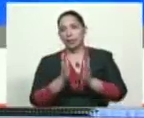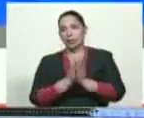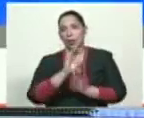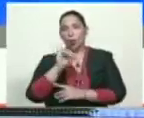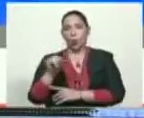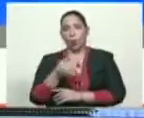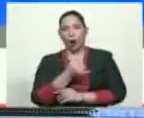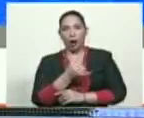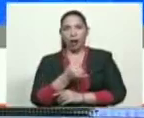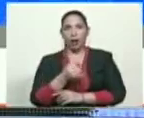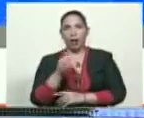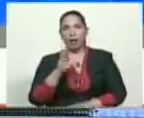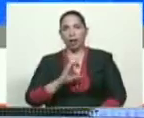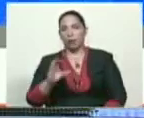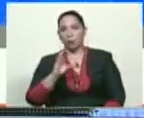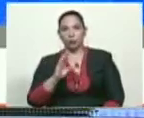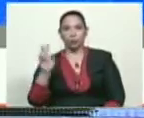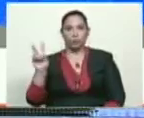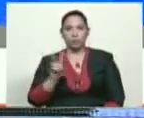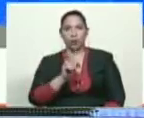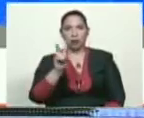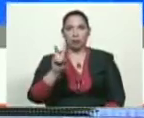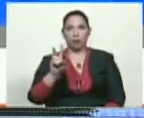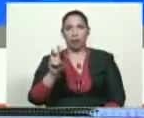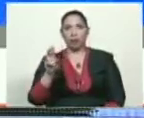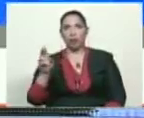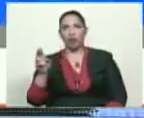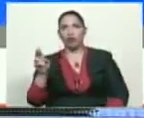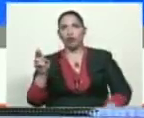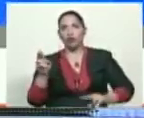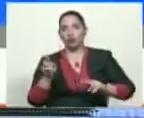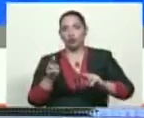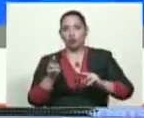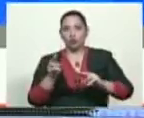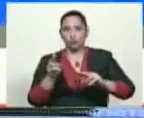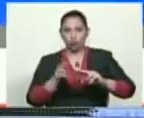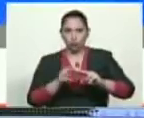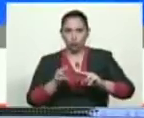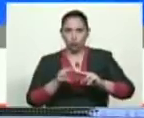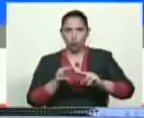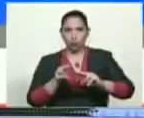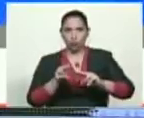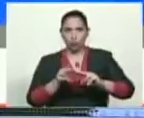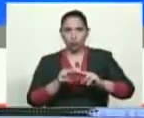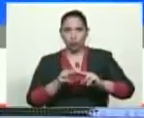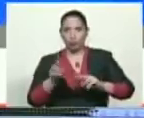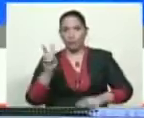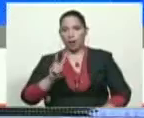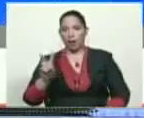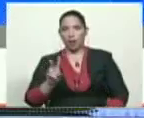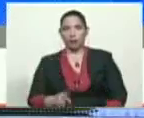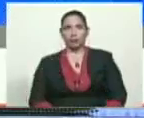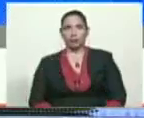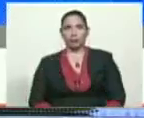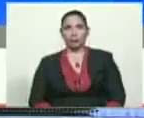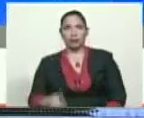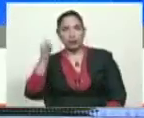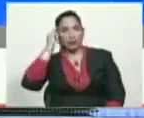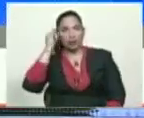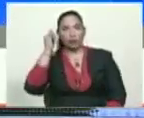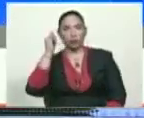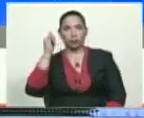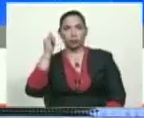valle la pascua en trujillo la ciudad de trujillo y valera en yaracuy